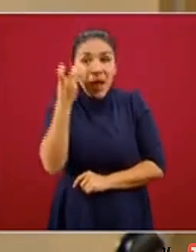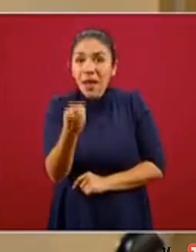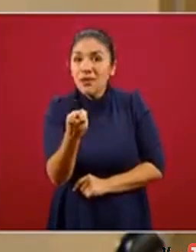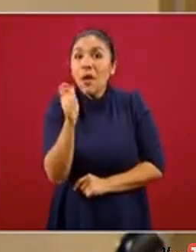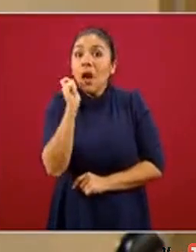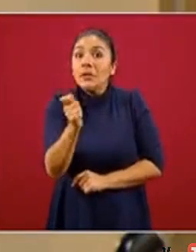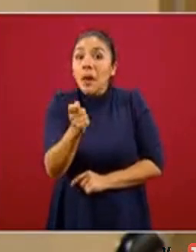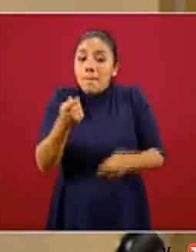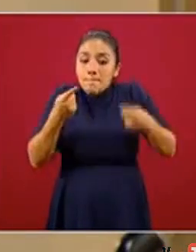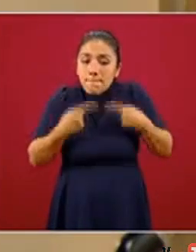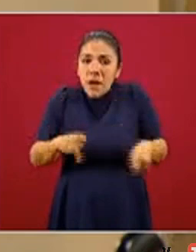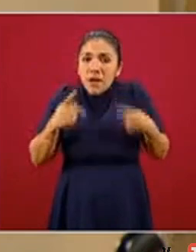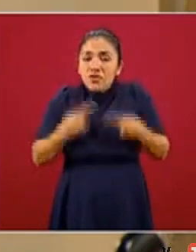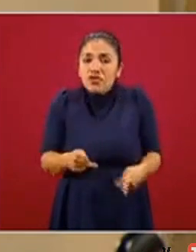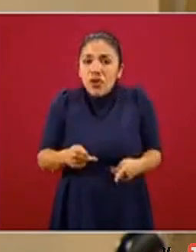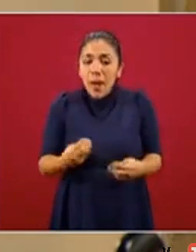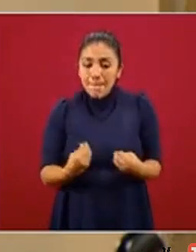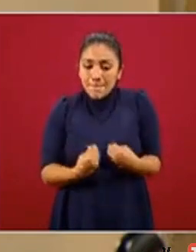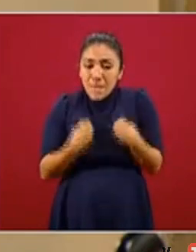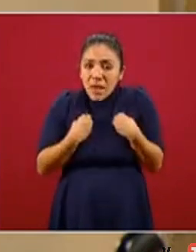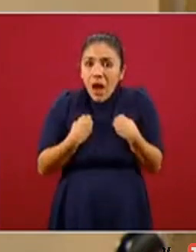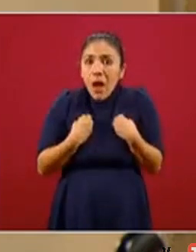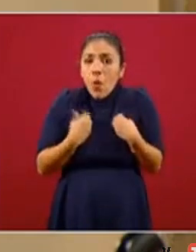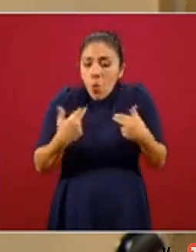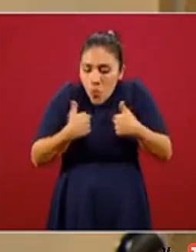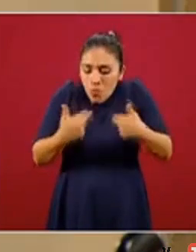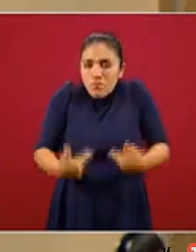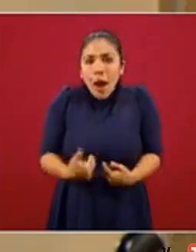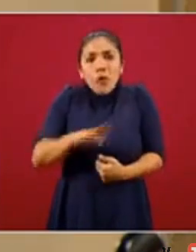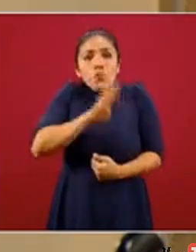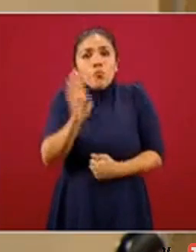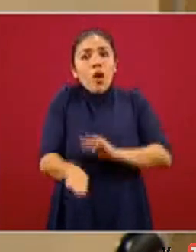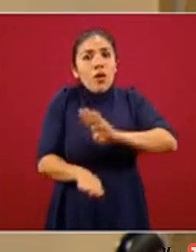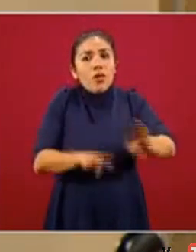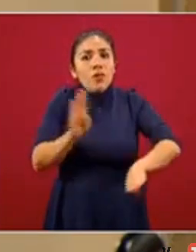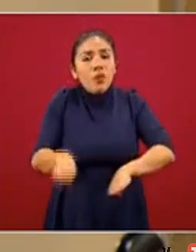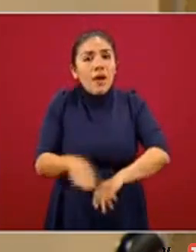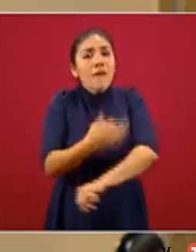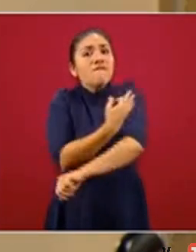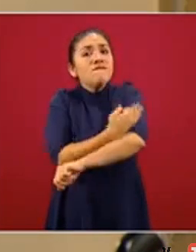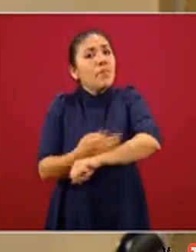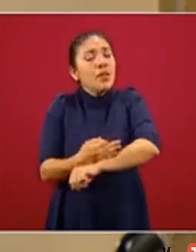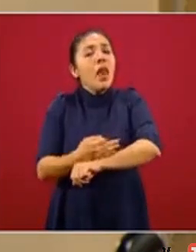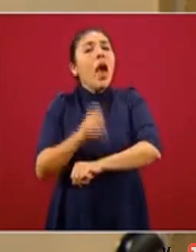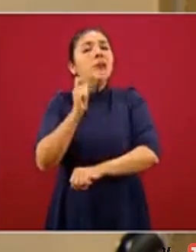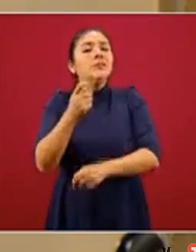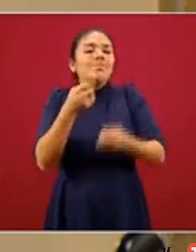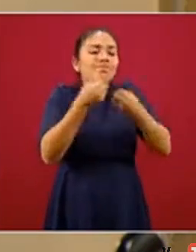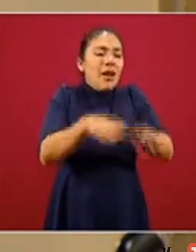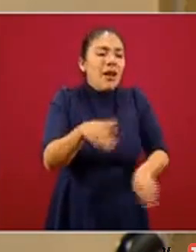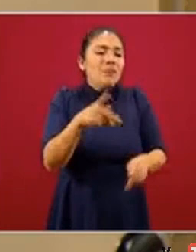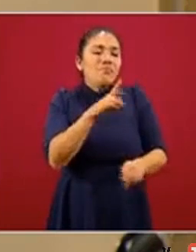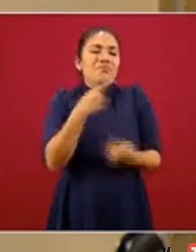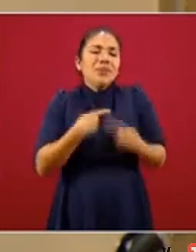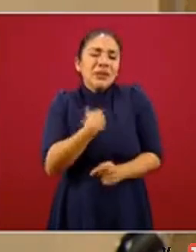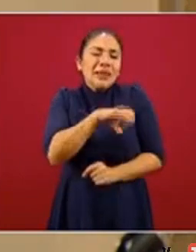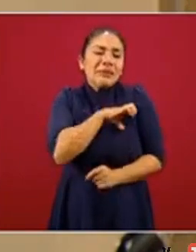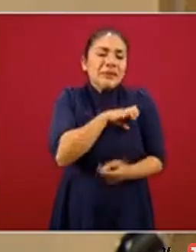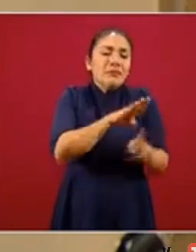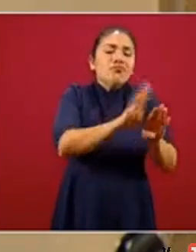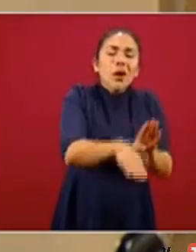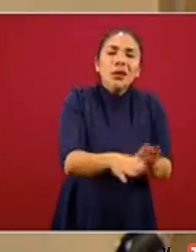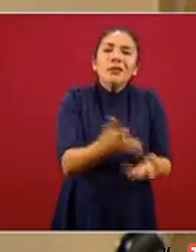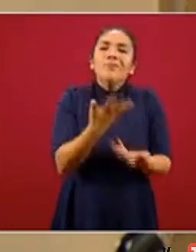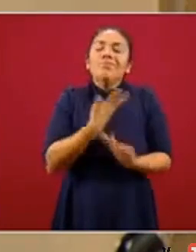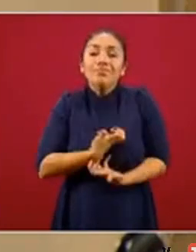de personas, estamos hablando de vidas, vidas humanas, familias que se quedan sin un ser querido. En general,